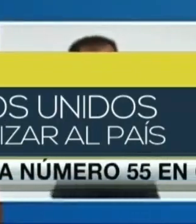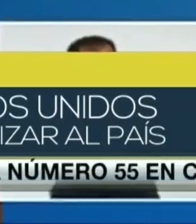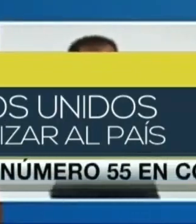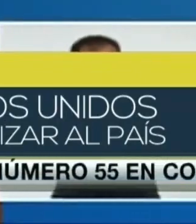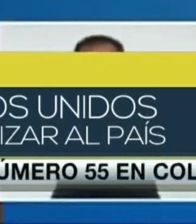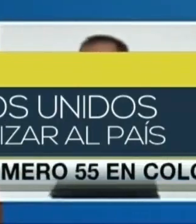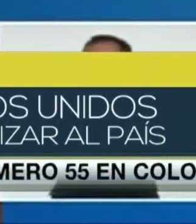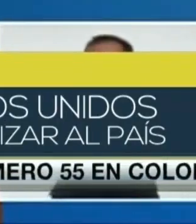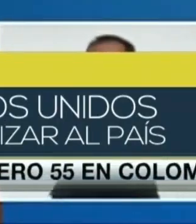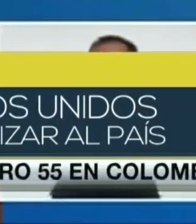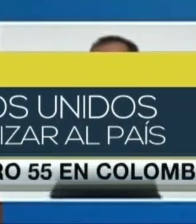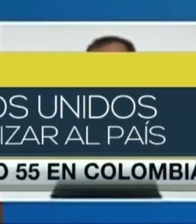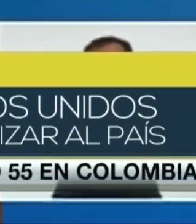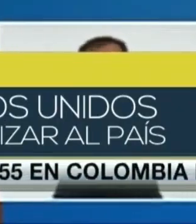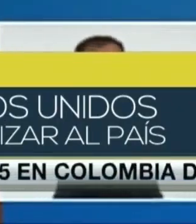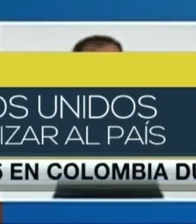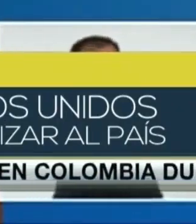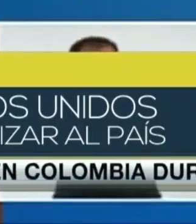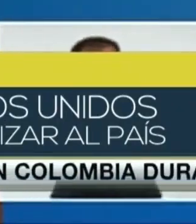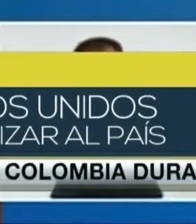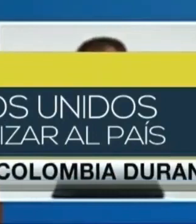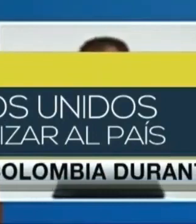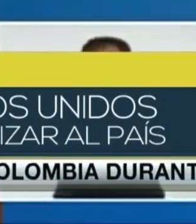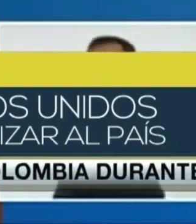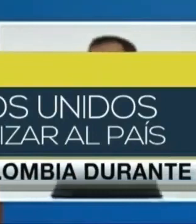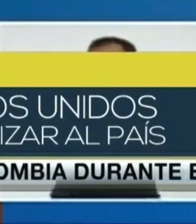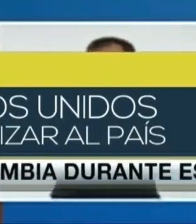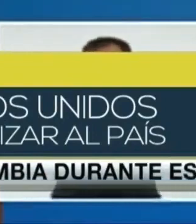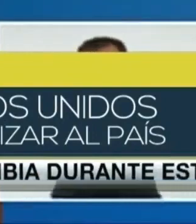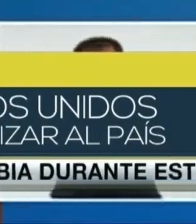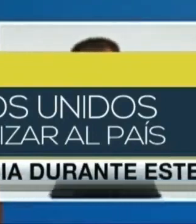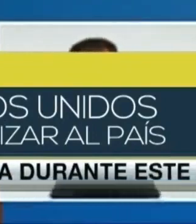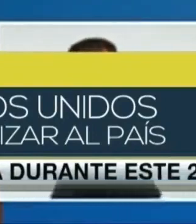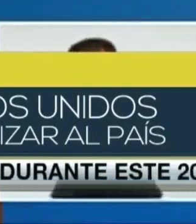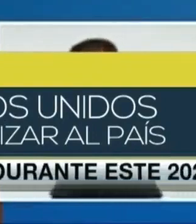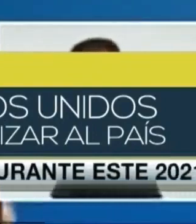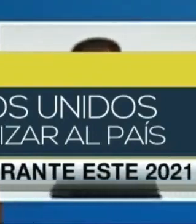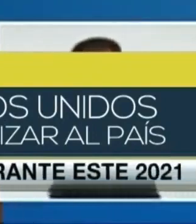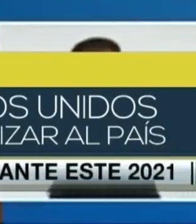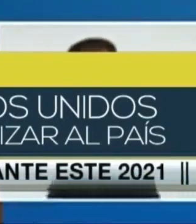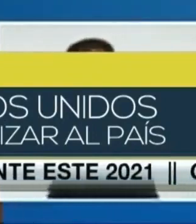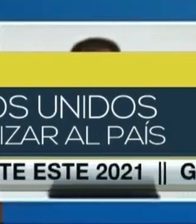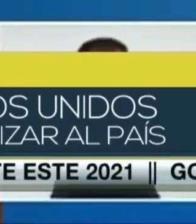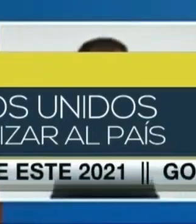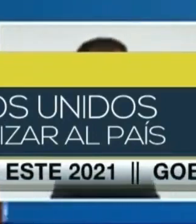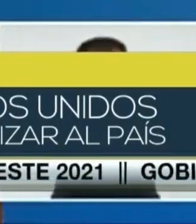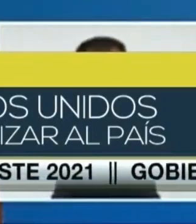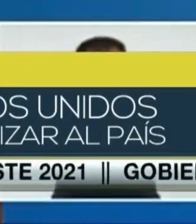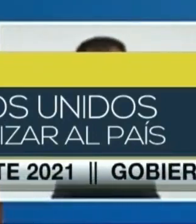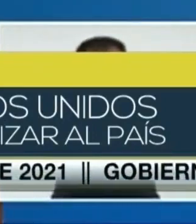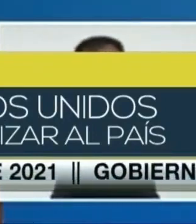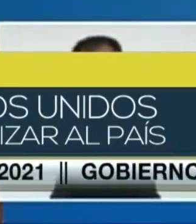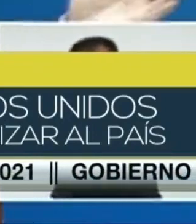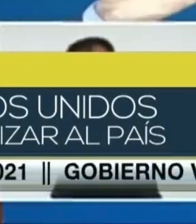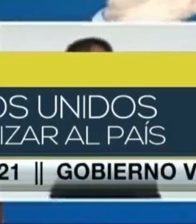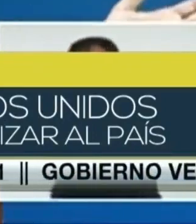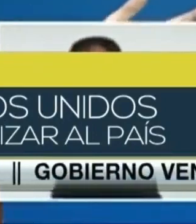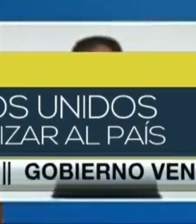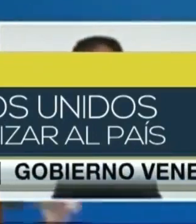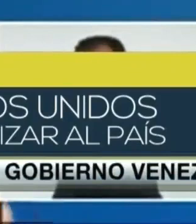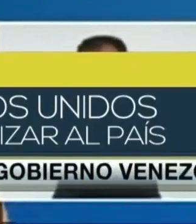sistema político o a la realidad cubana, tendría que reconocer al mismo tiempo en toda